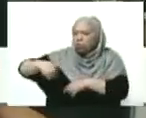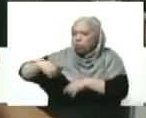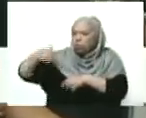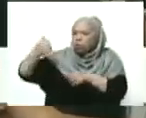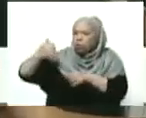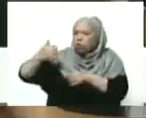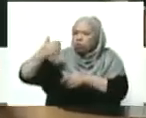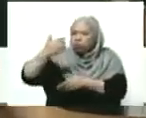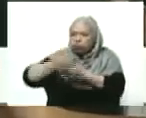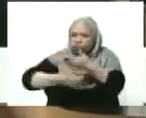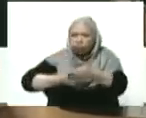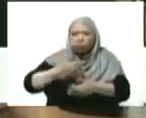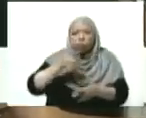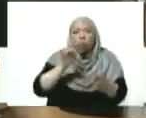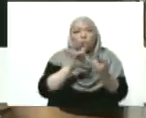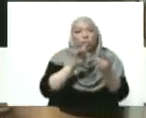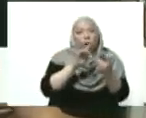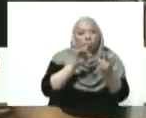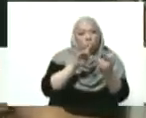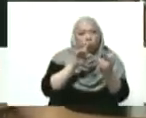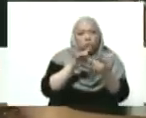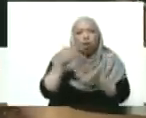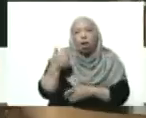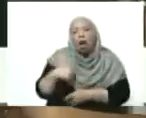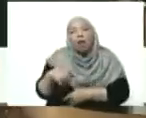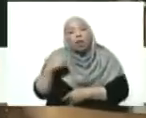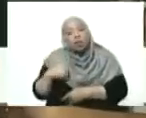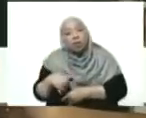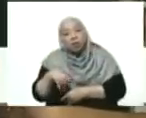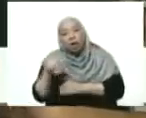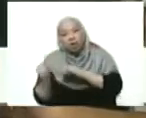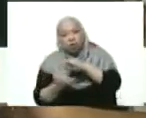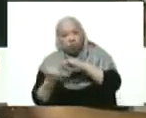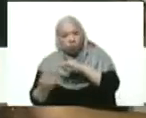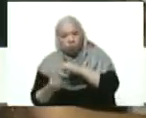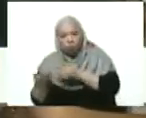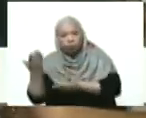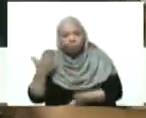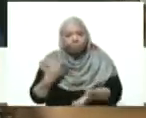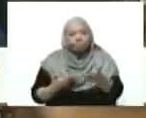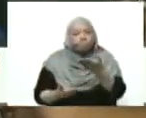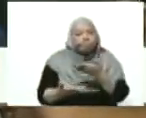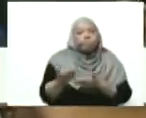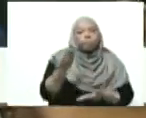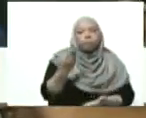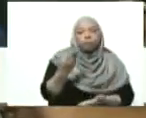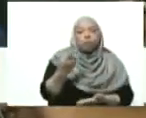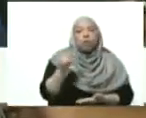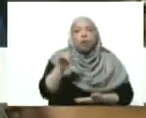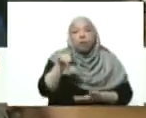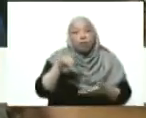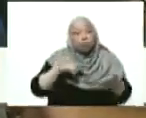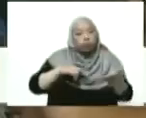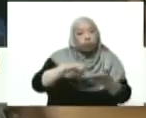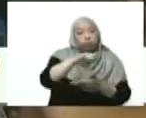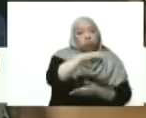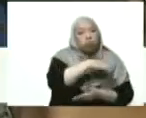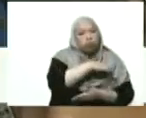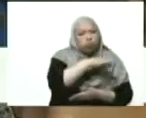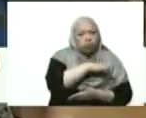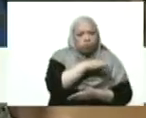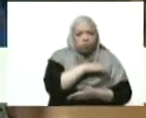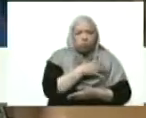las instituciones de Argentina. También hemos hecho acercamientos con la Organización de Aviación Civil,